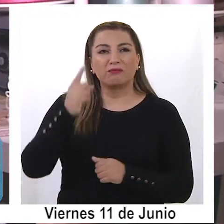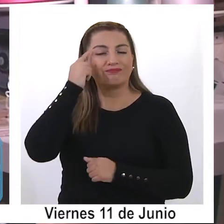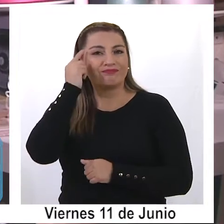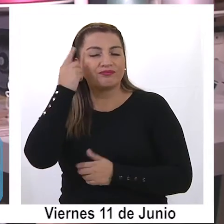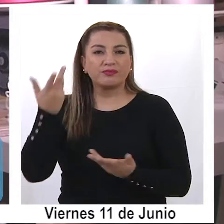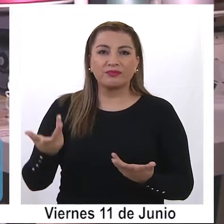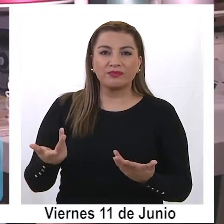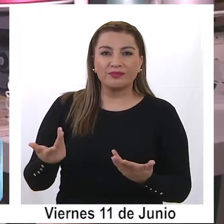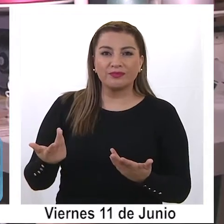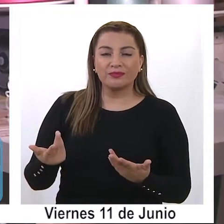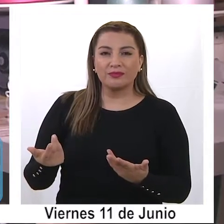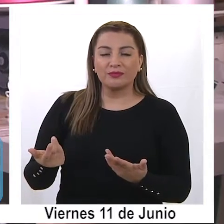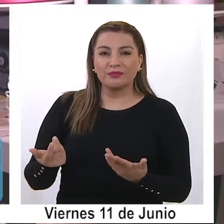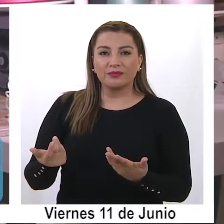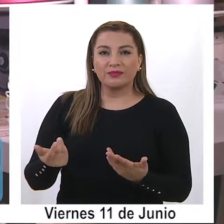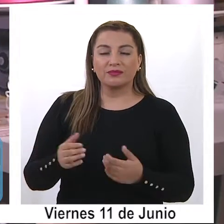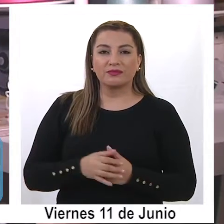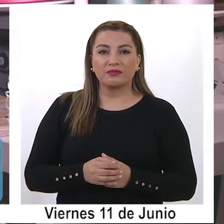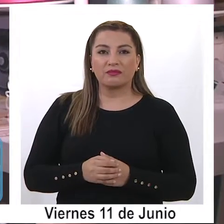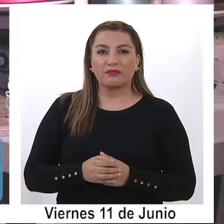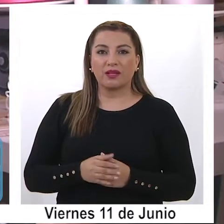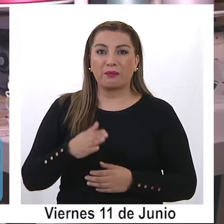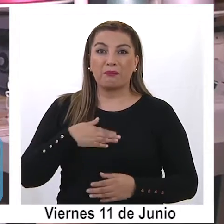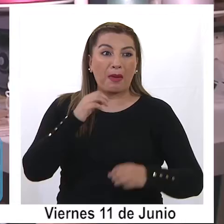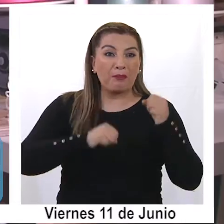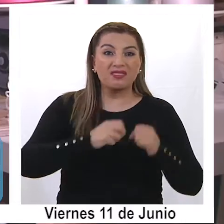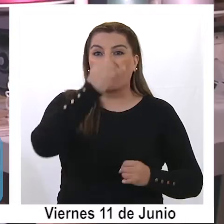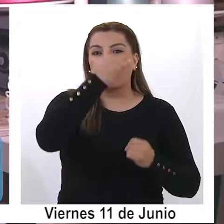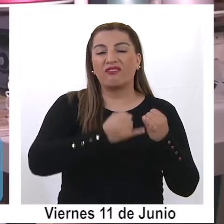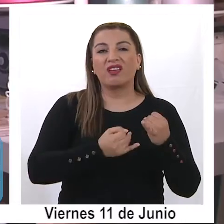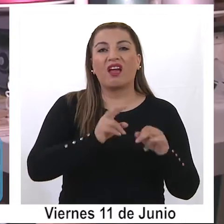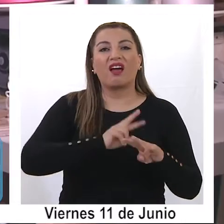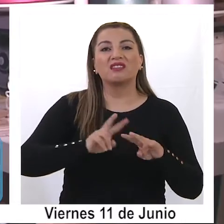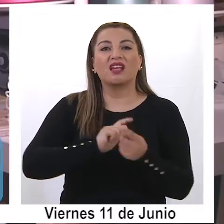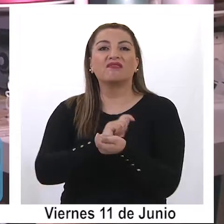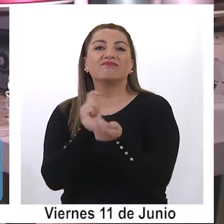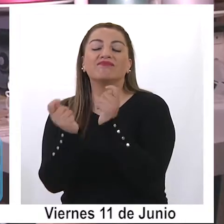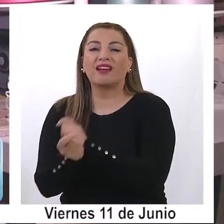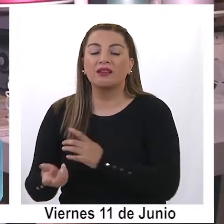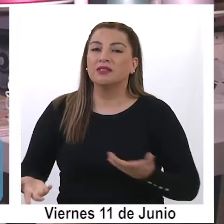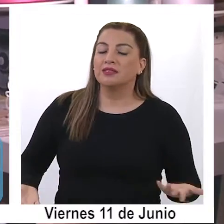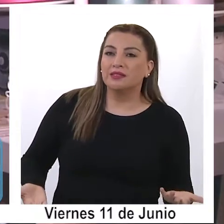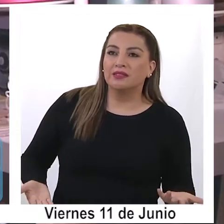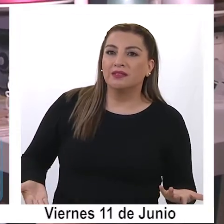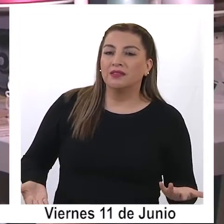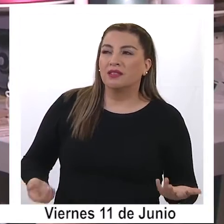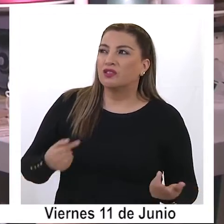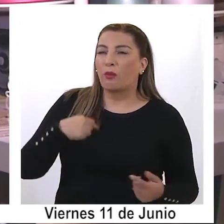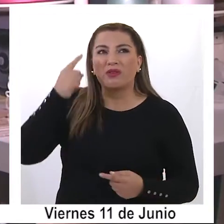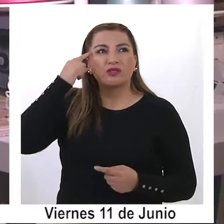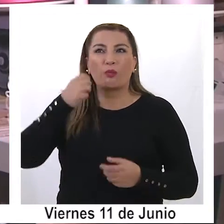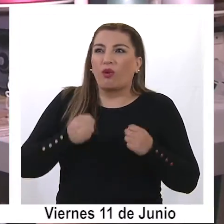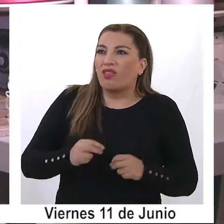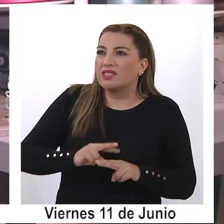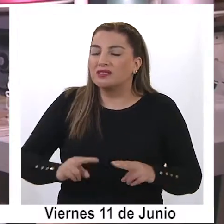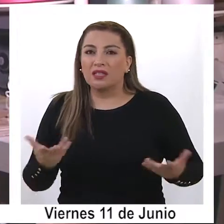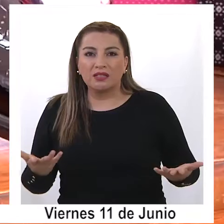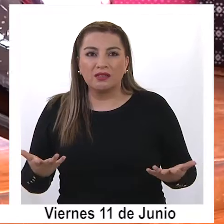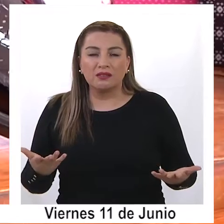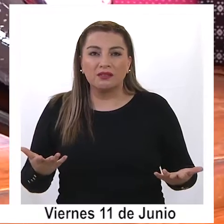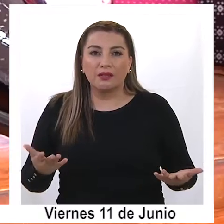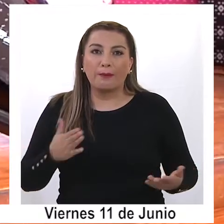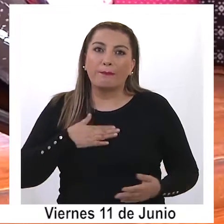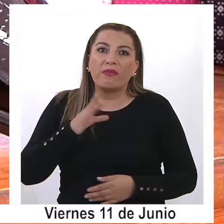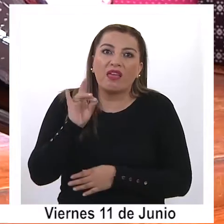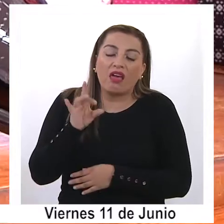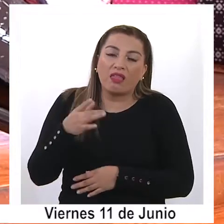muchas veces en terminar y hacer otra cosa, pero ¿qué puedo hacer? Yo digo, yo